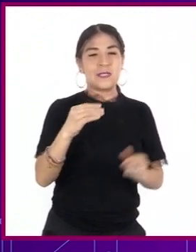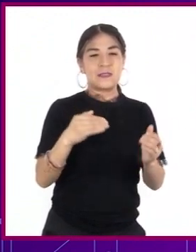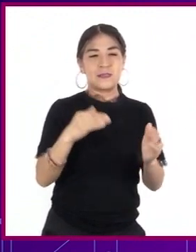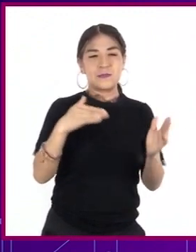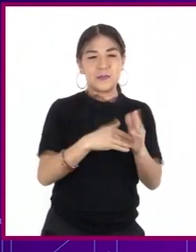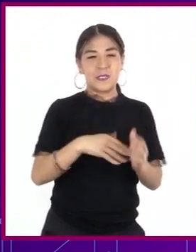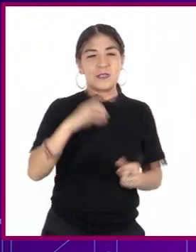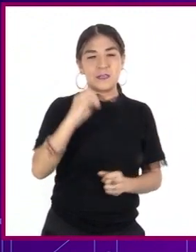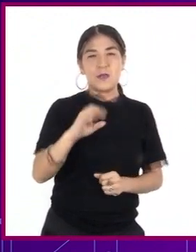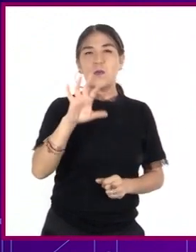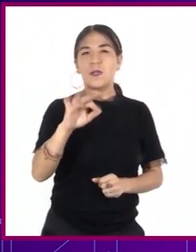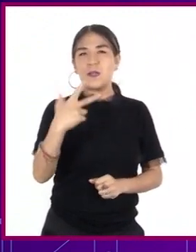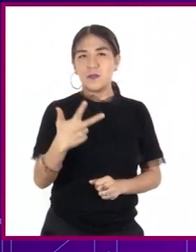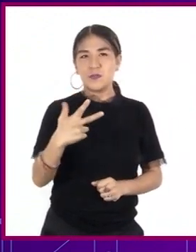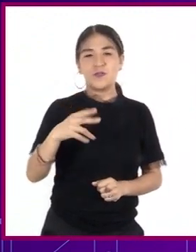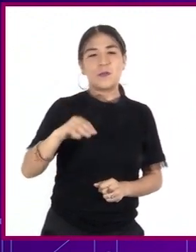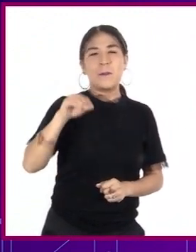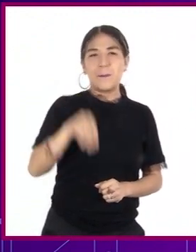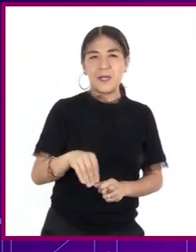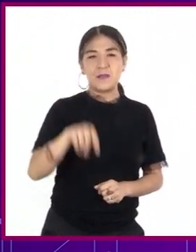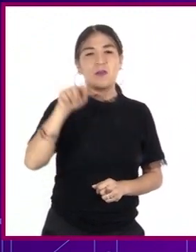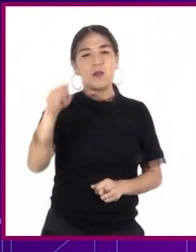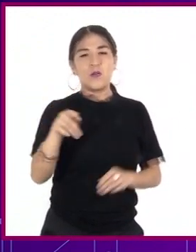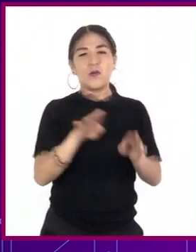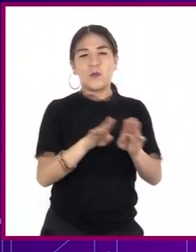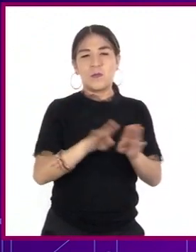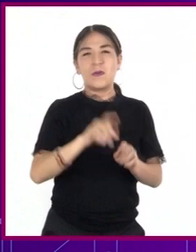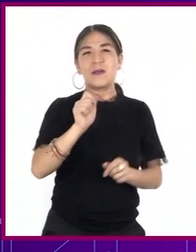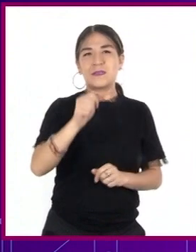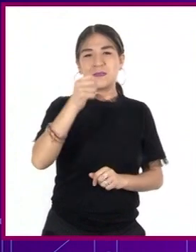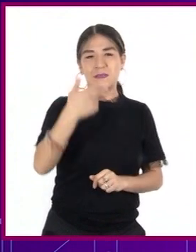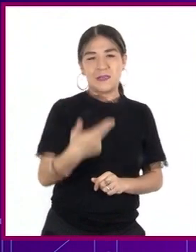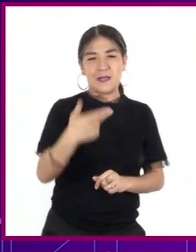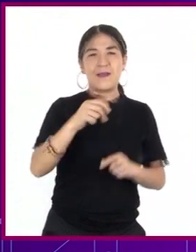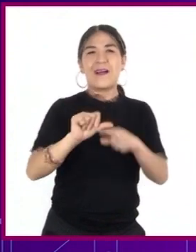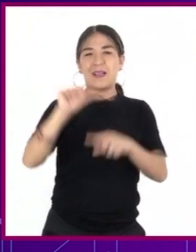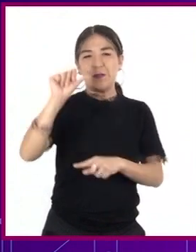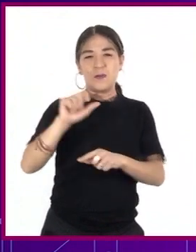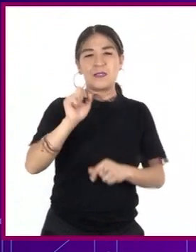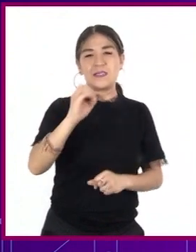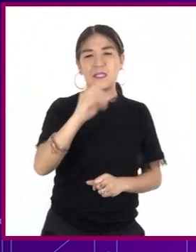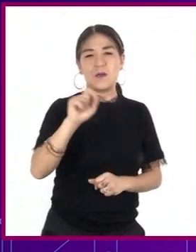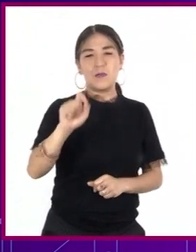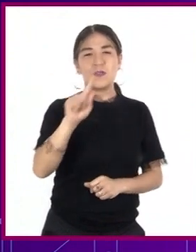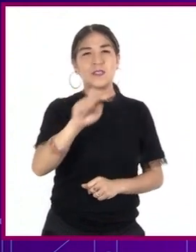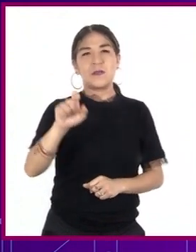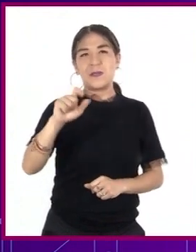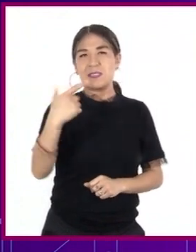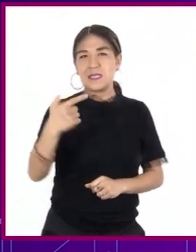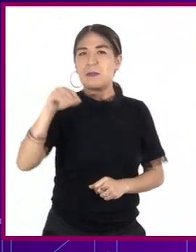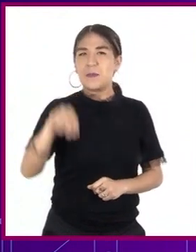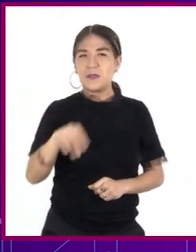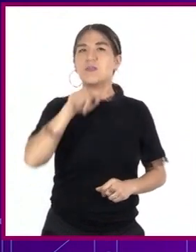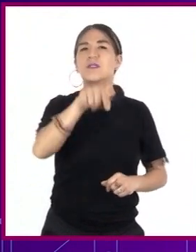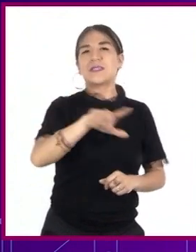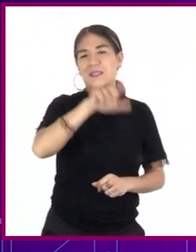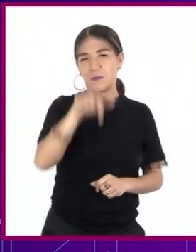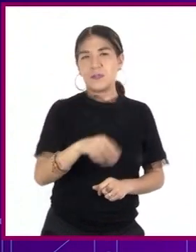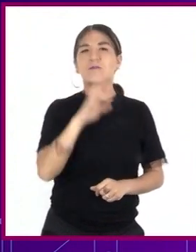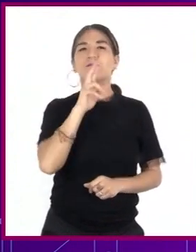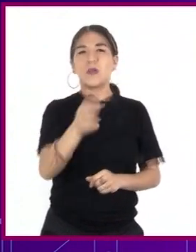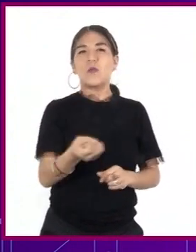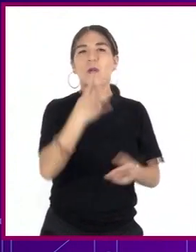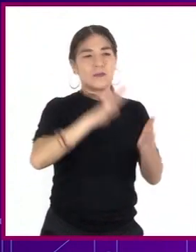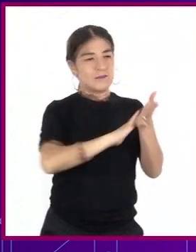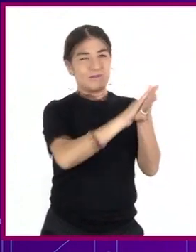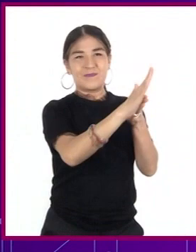0.3048 metros y la altura igual a 0.127 metros, procedemos a determinar el área de